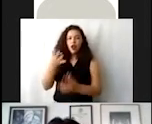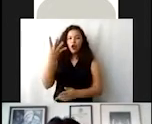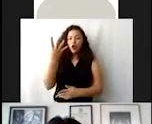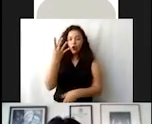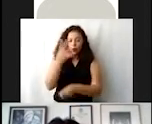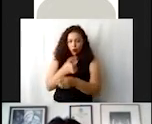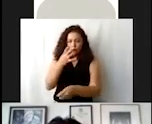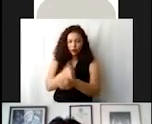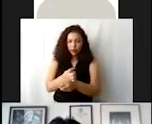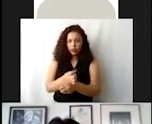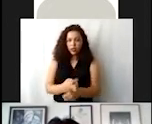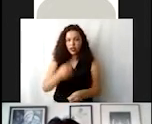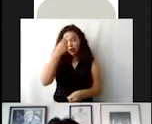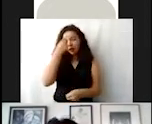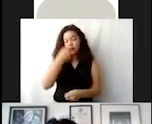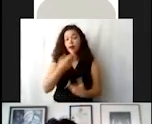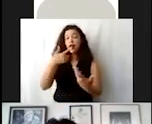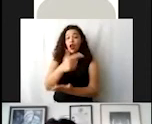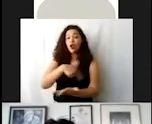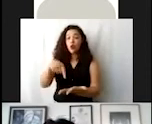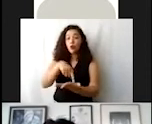el caso de apertura de establecimientos